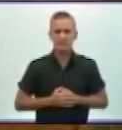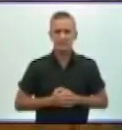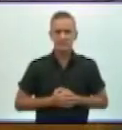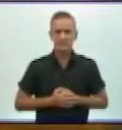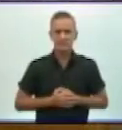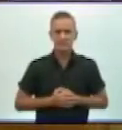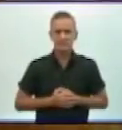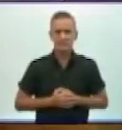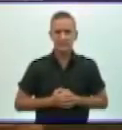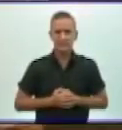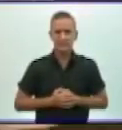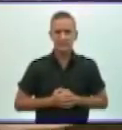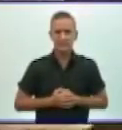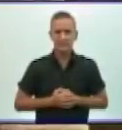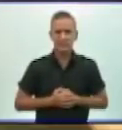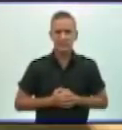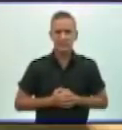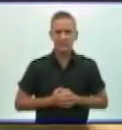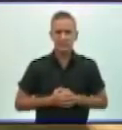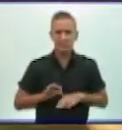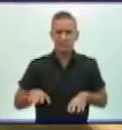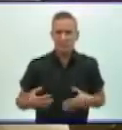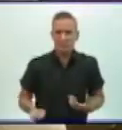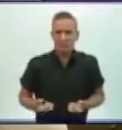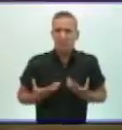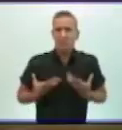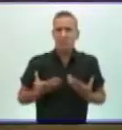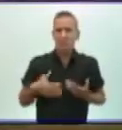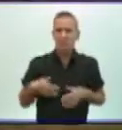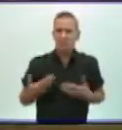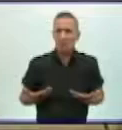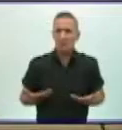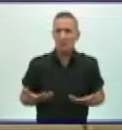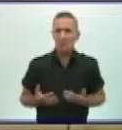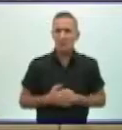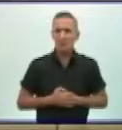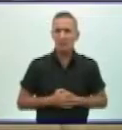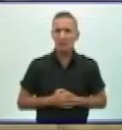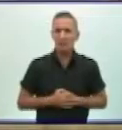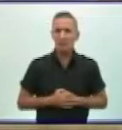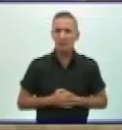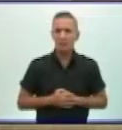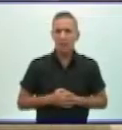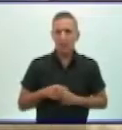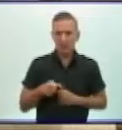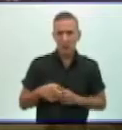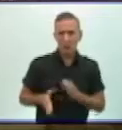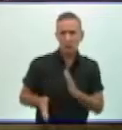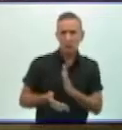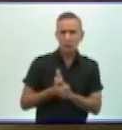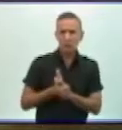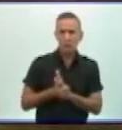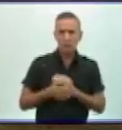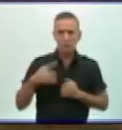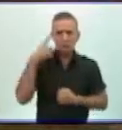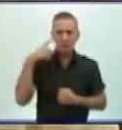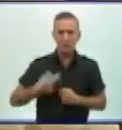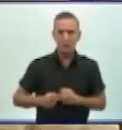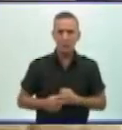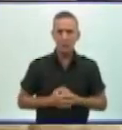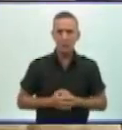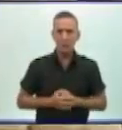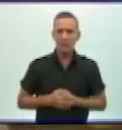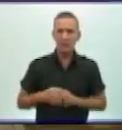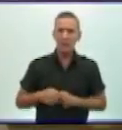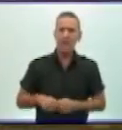Víctor. ¿Qué susto me diste? ¿Cuál es el susto? Que pensé que era Miriam. Ah. Ahora te estás escondiendo de Miriam, esa no me la sabía. No, es que me tiene el dedo puesto